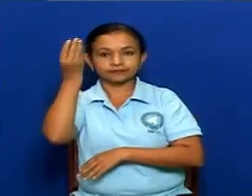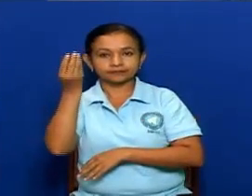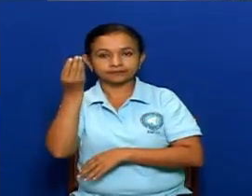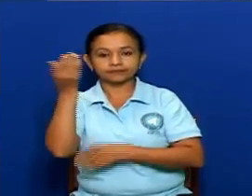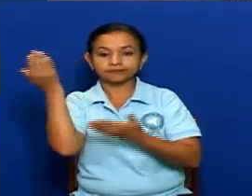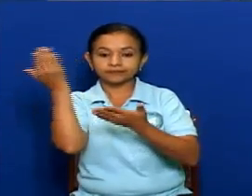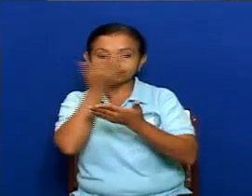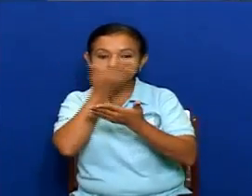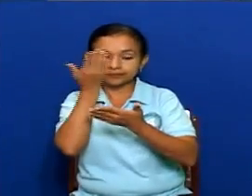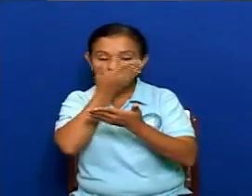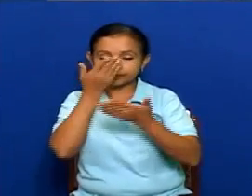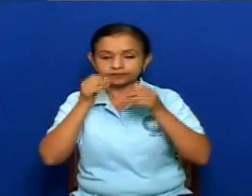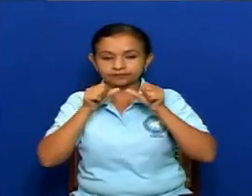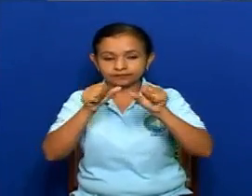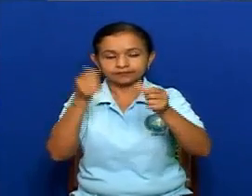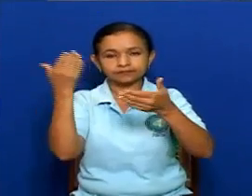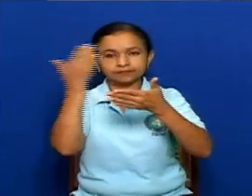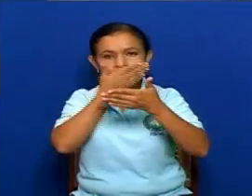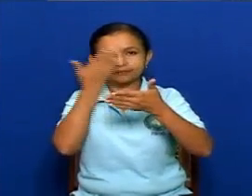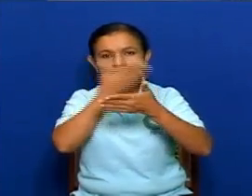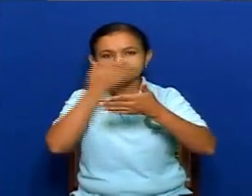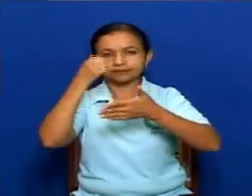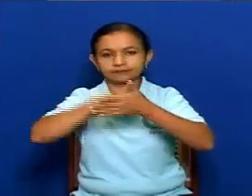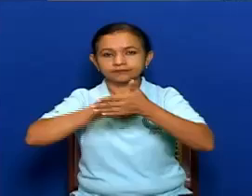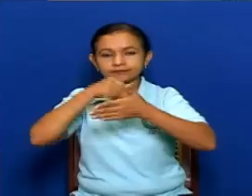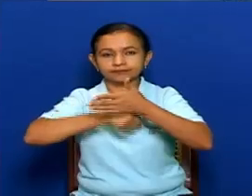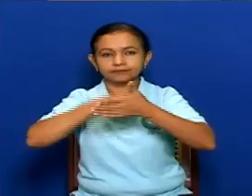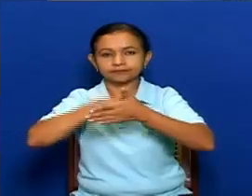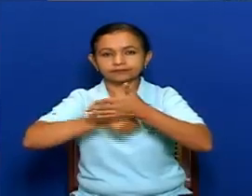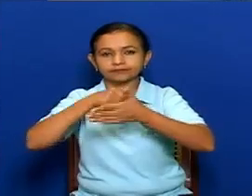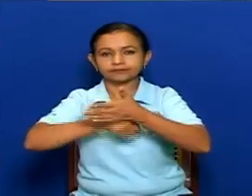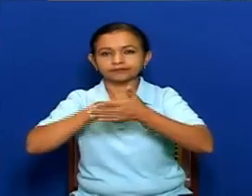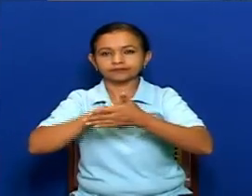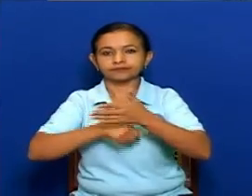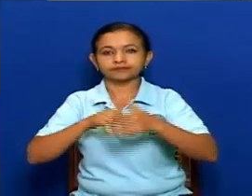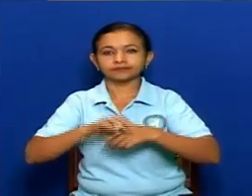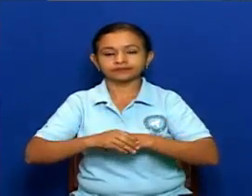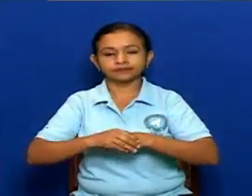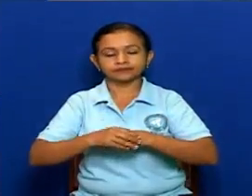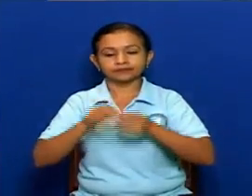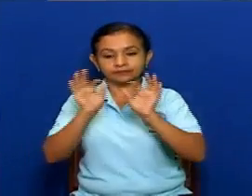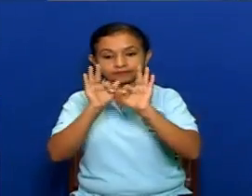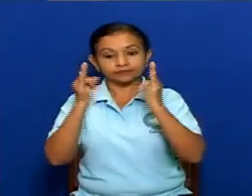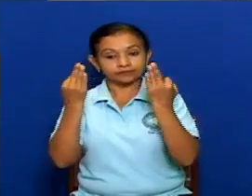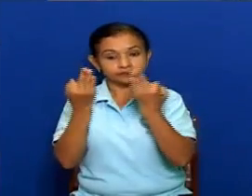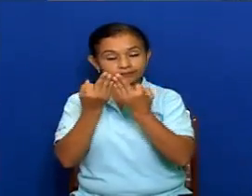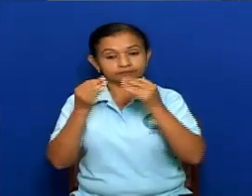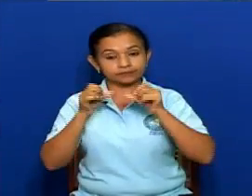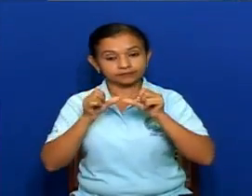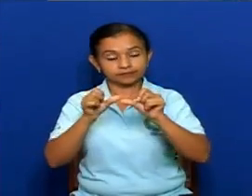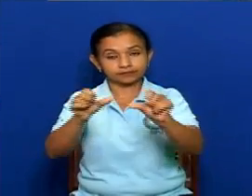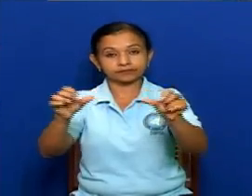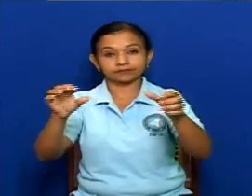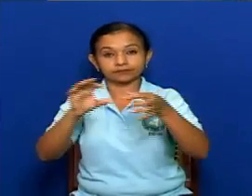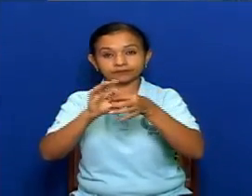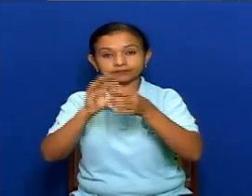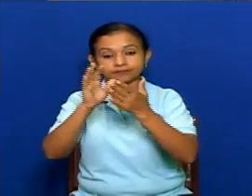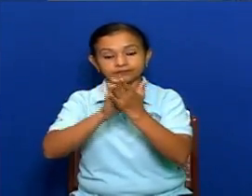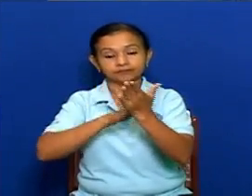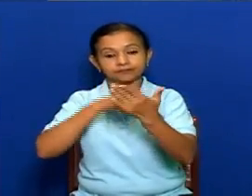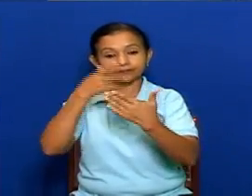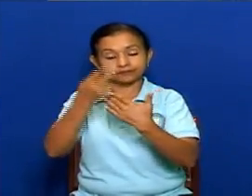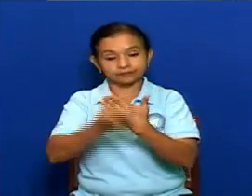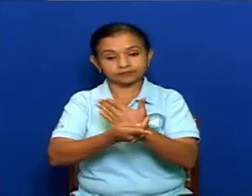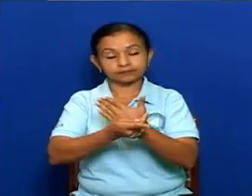sus estudios, a fortalecerse, a que la familia salga adelante junto con los programas que